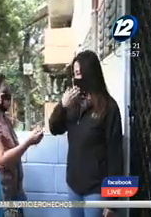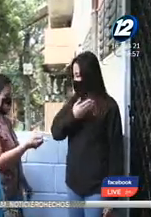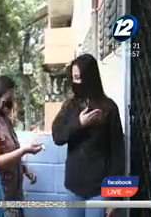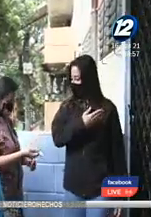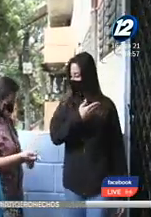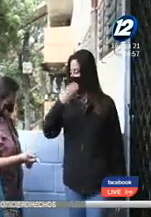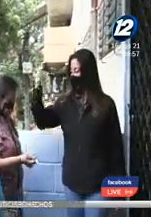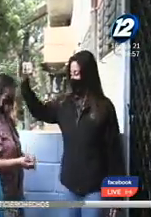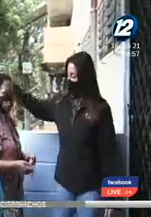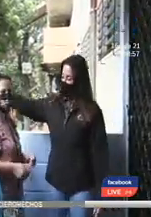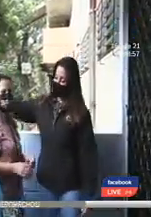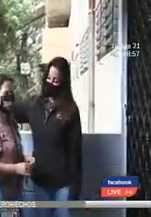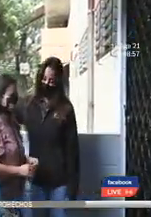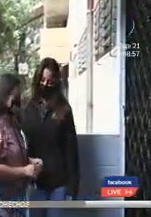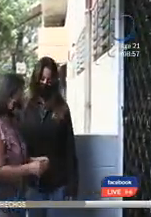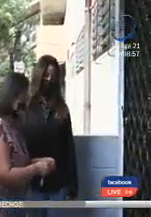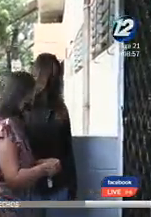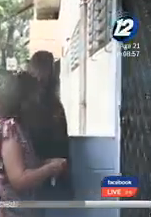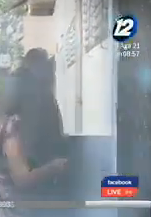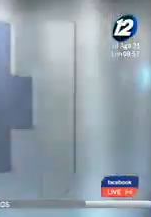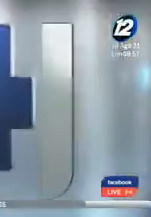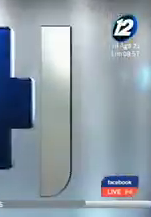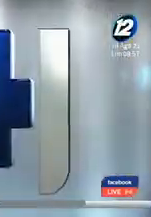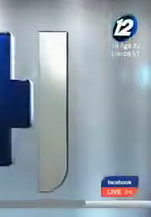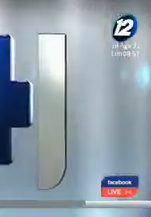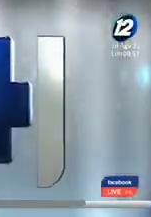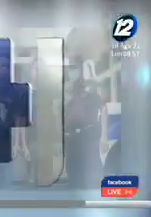16 familias las beneficiadas.